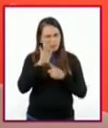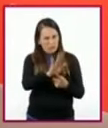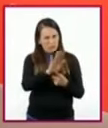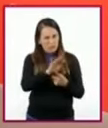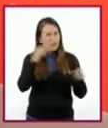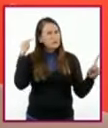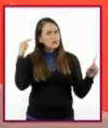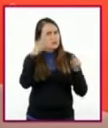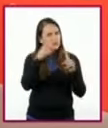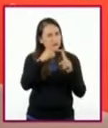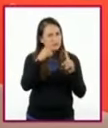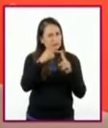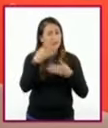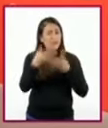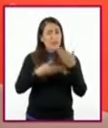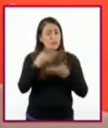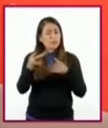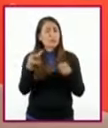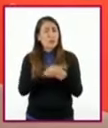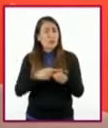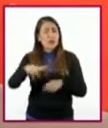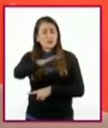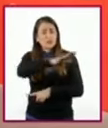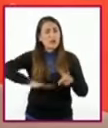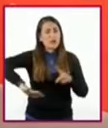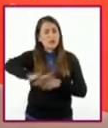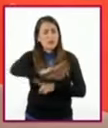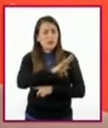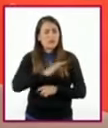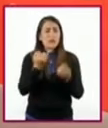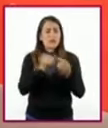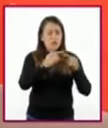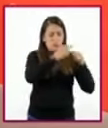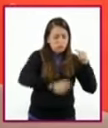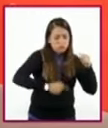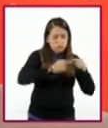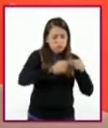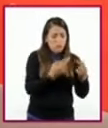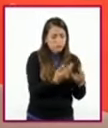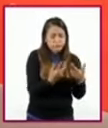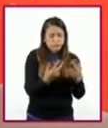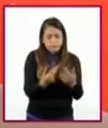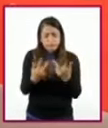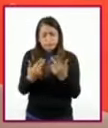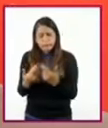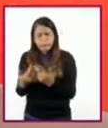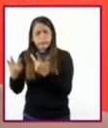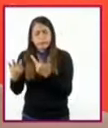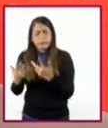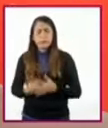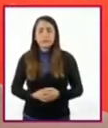de que revisen las consecuencias ambientales y el rompimiento de los ciclos biogeoquímicos.